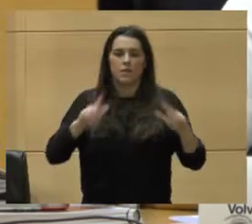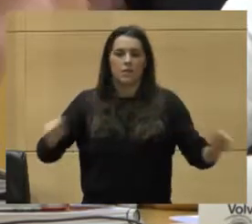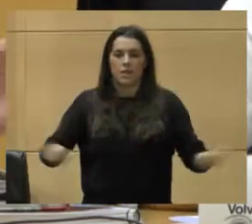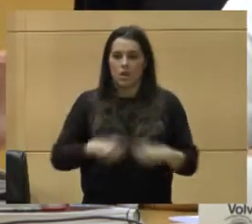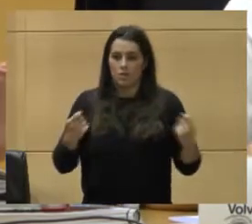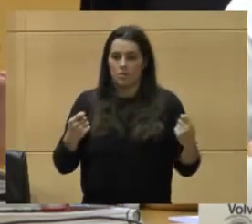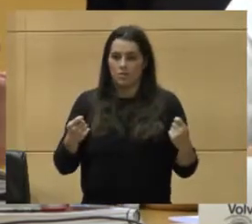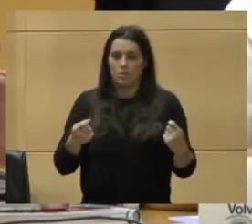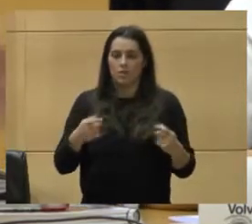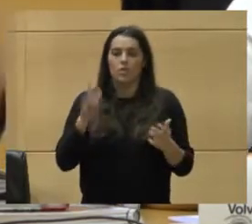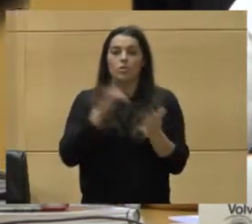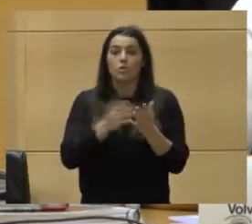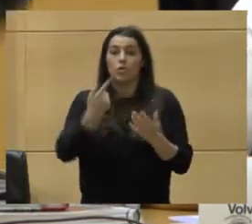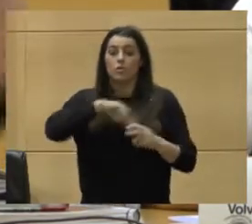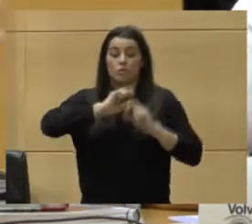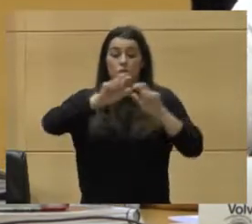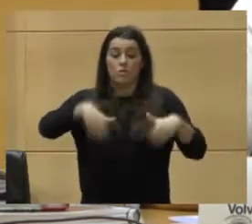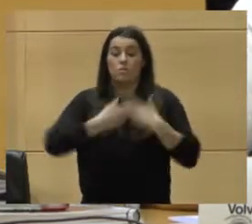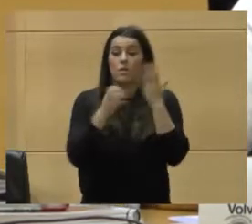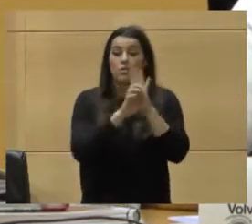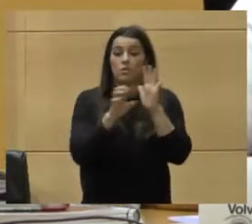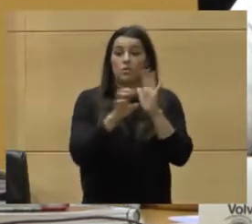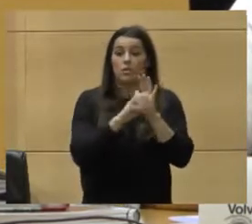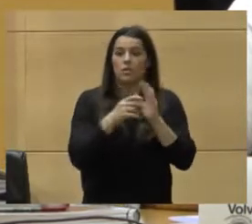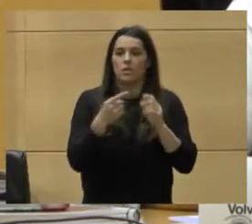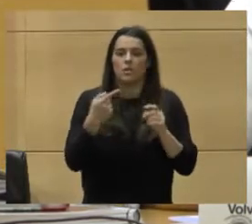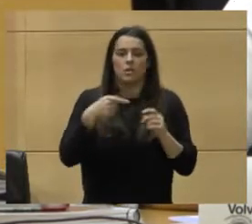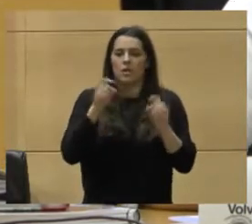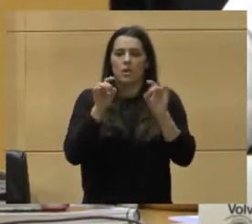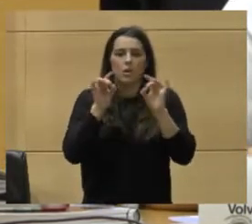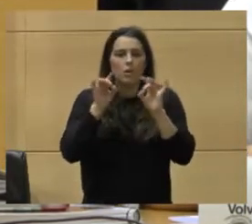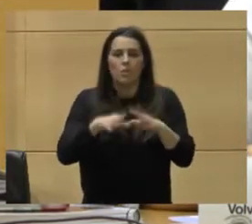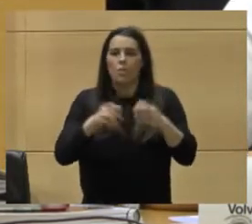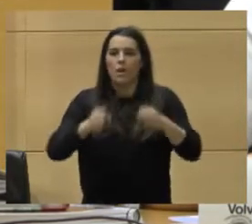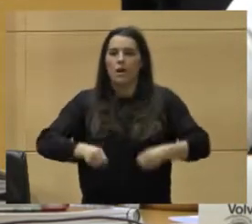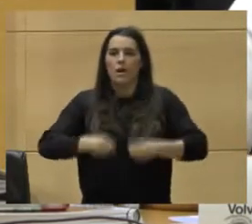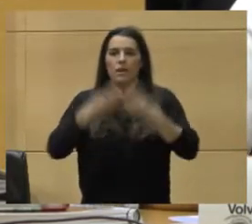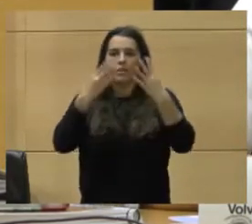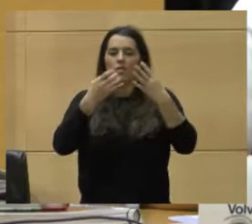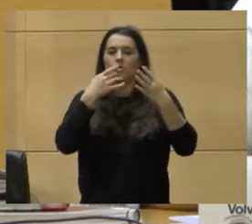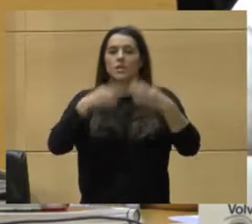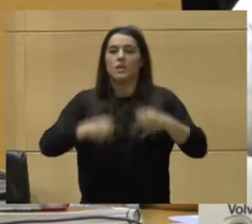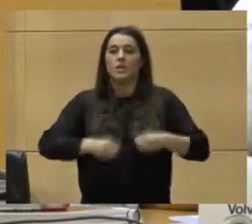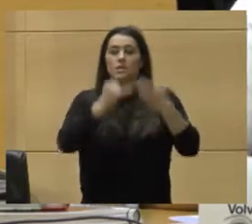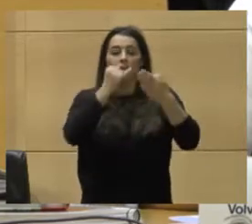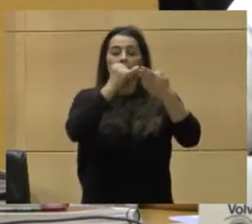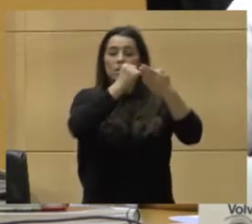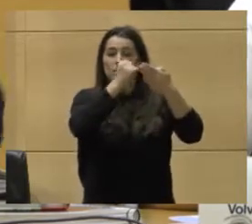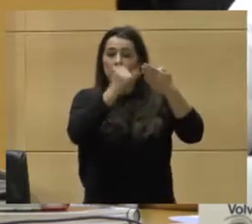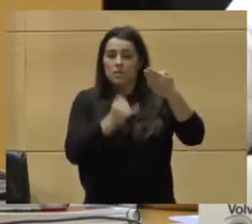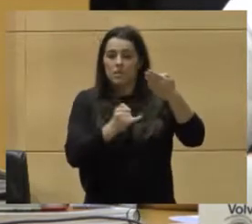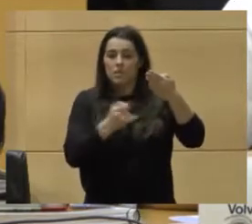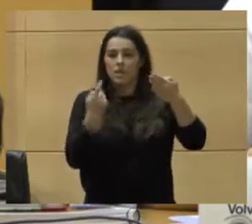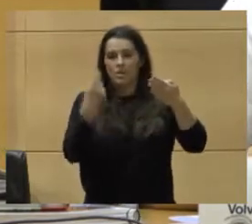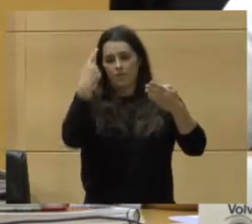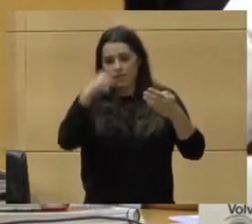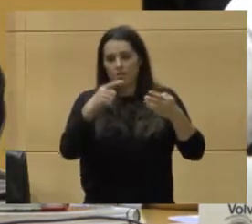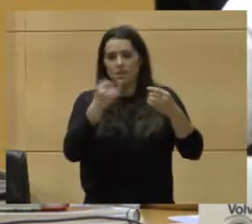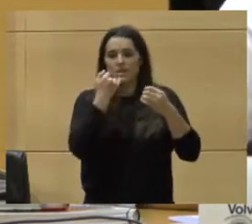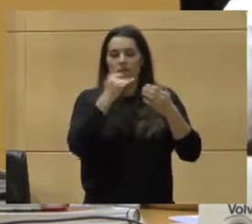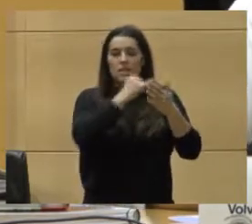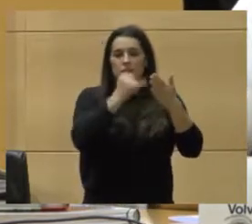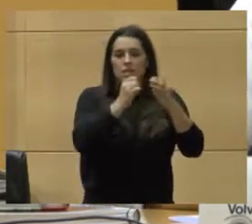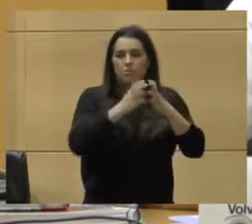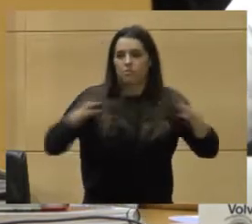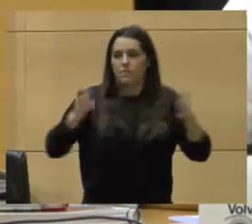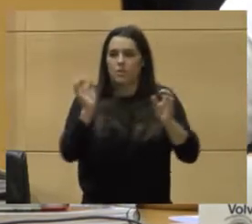constituyente o reformas constituyentes esto es como cuando uno tiene un edificio hay que mirar el tamaño de la grieta y hoy están puestas en cuestión todas las